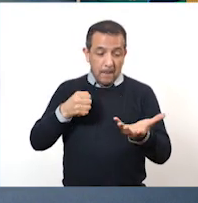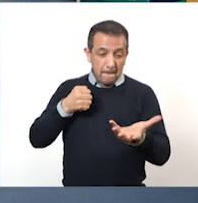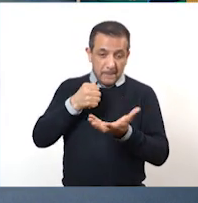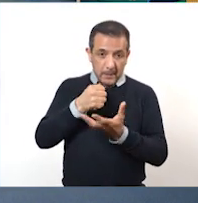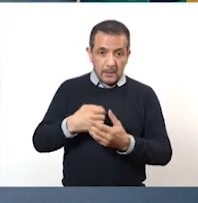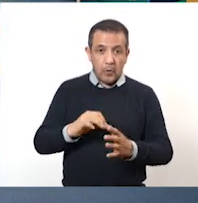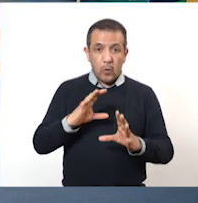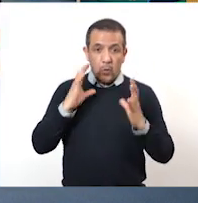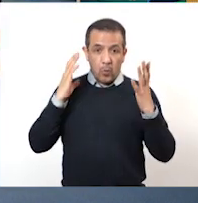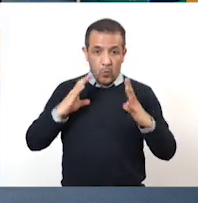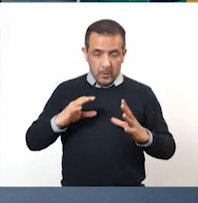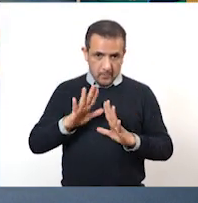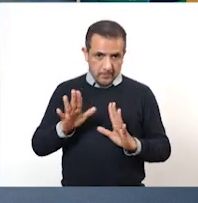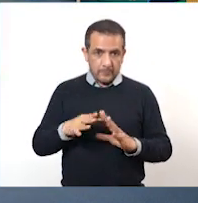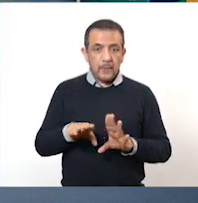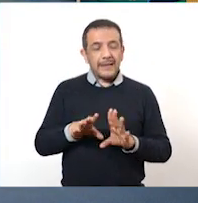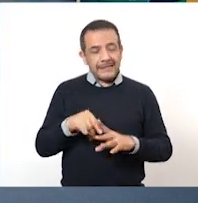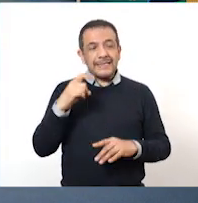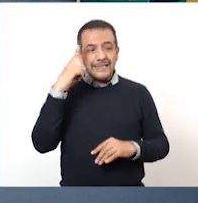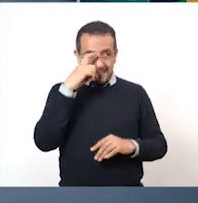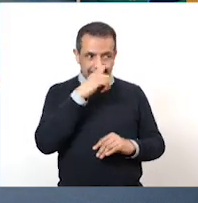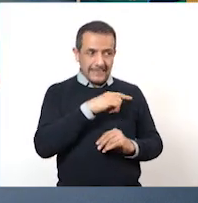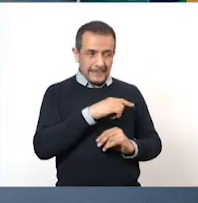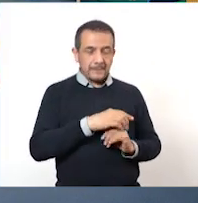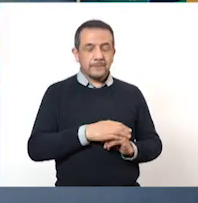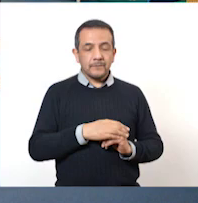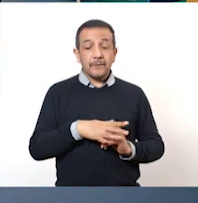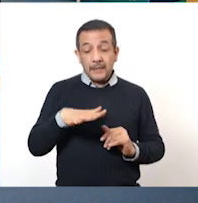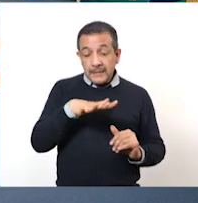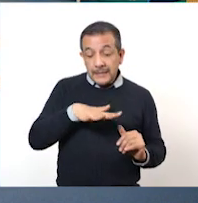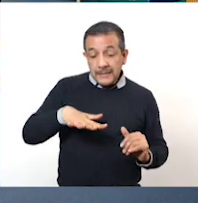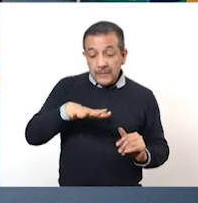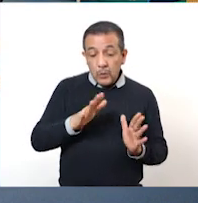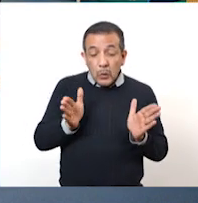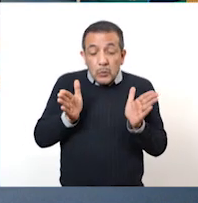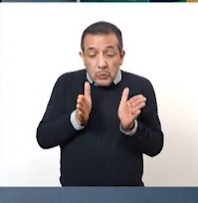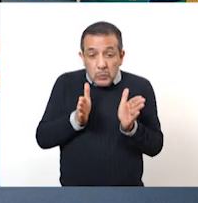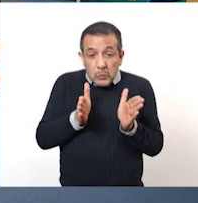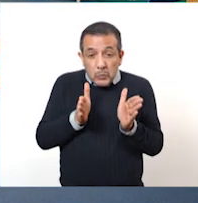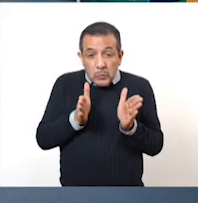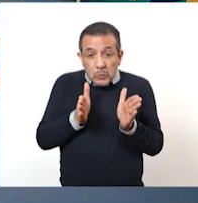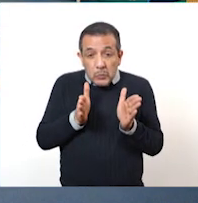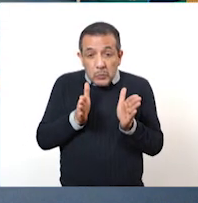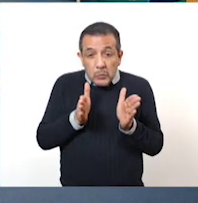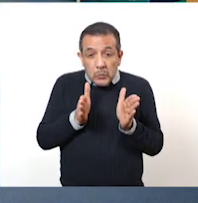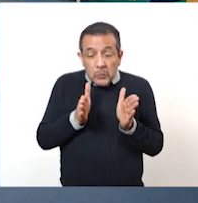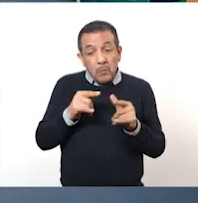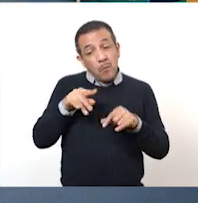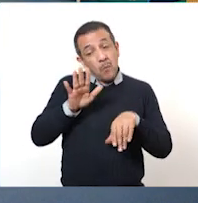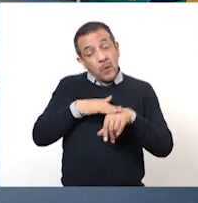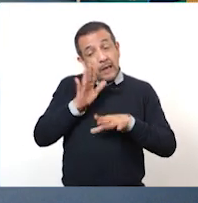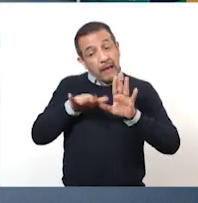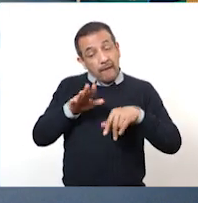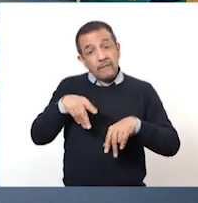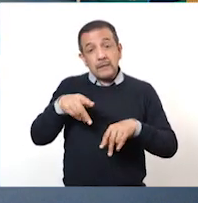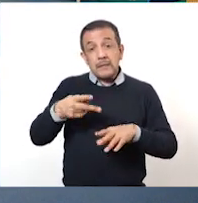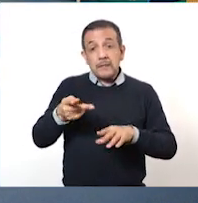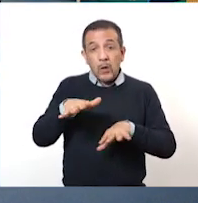bien. Un poquito complicado si el espacio es pequeño, patear con el pie puede ser muy fuerte. Entonces,